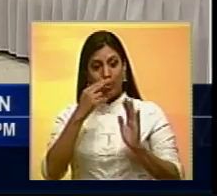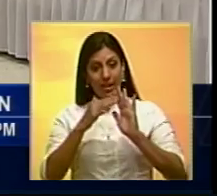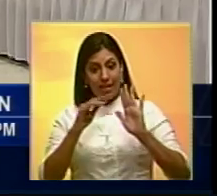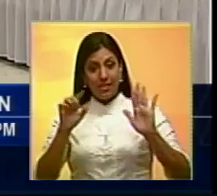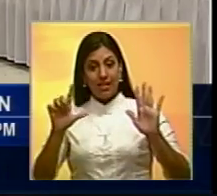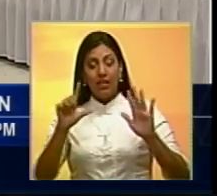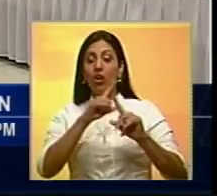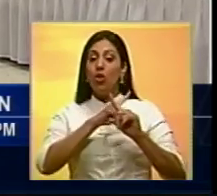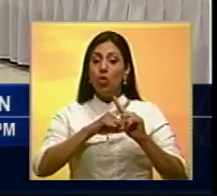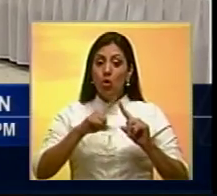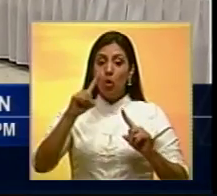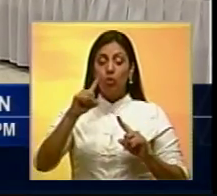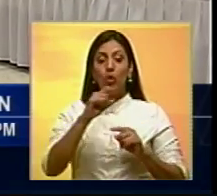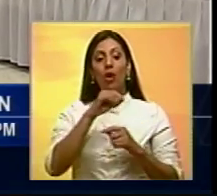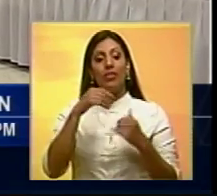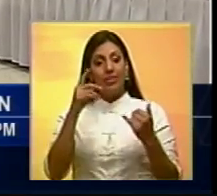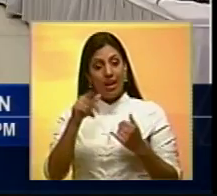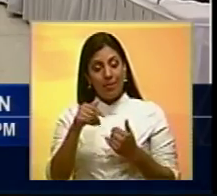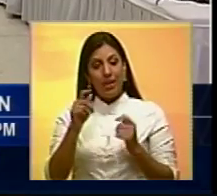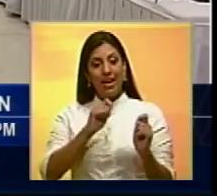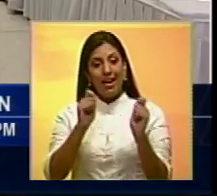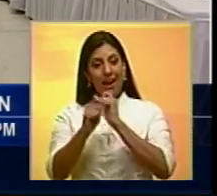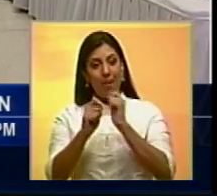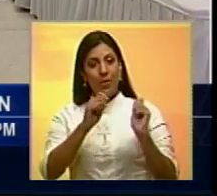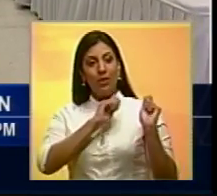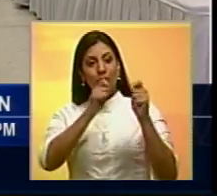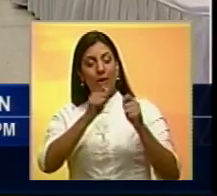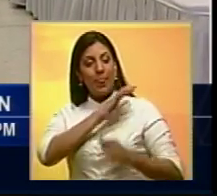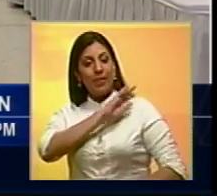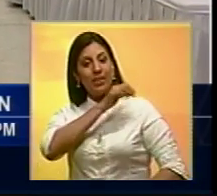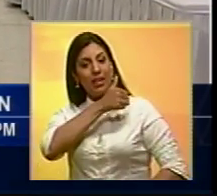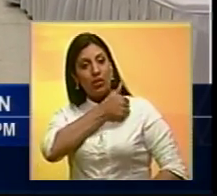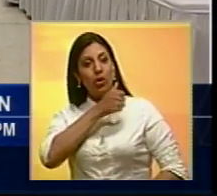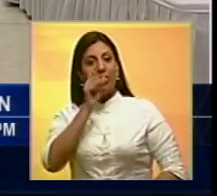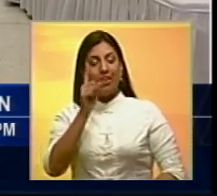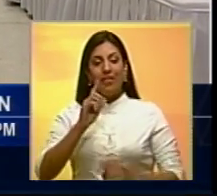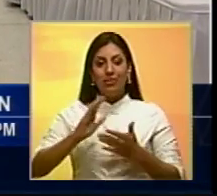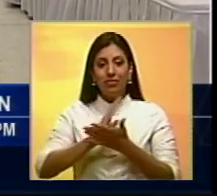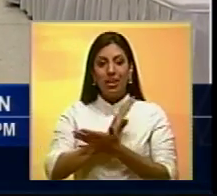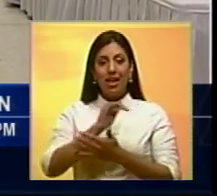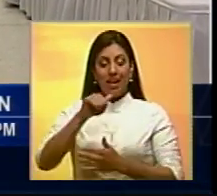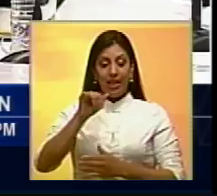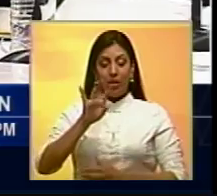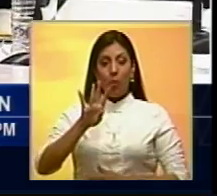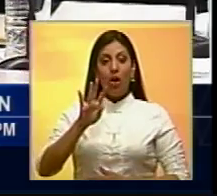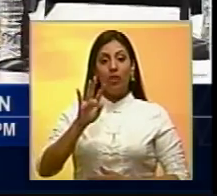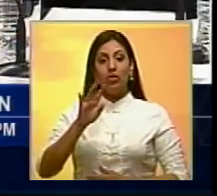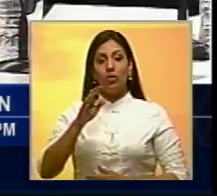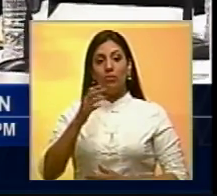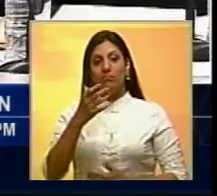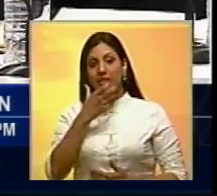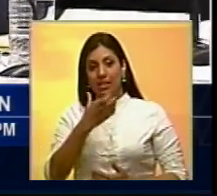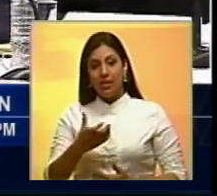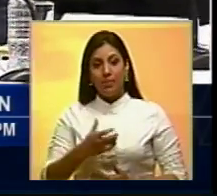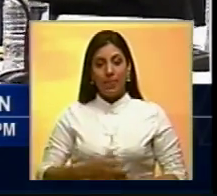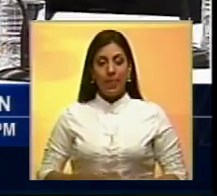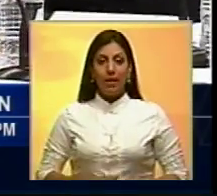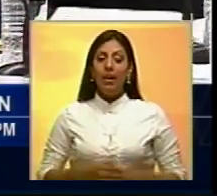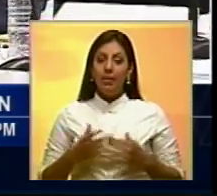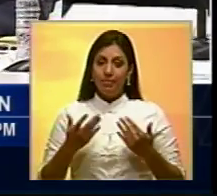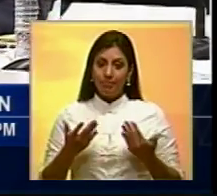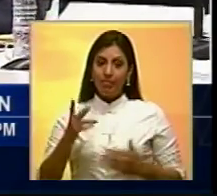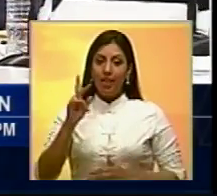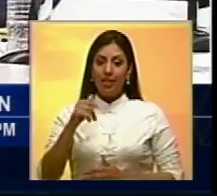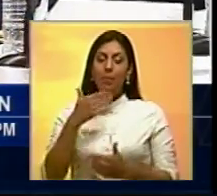2017 y también la renovación de los cargos de rectores que vencen este 4 de diciembre.